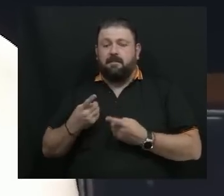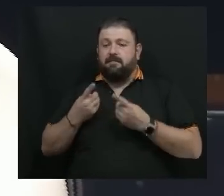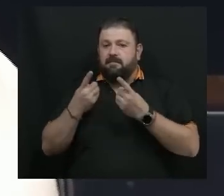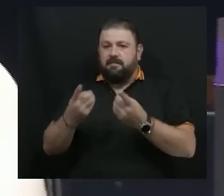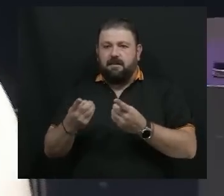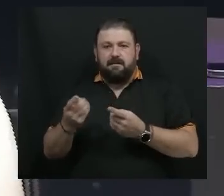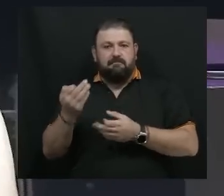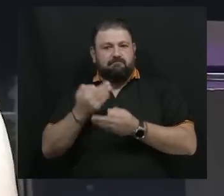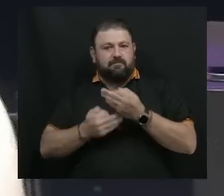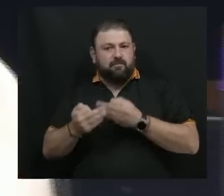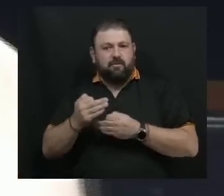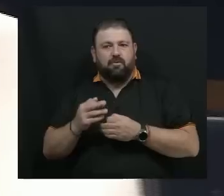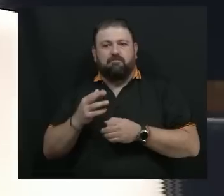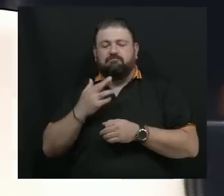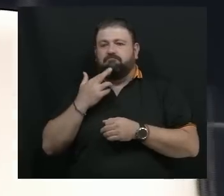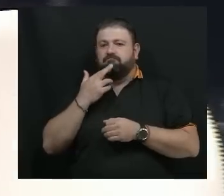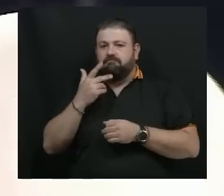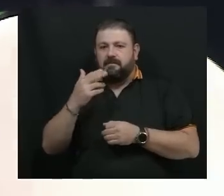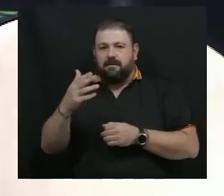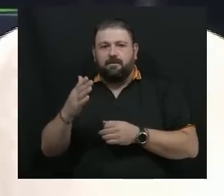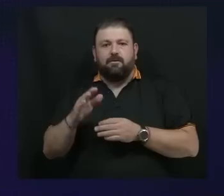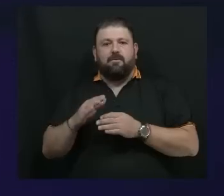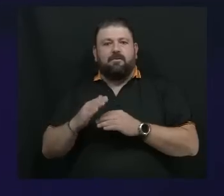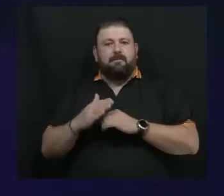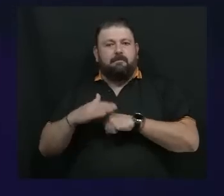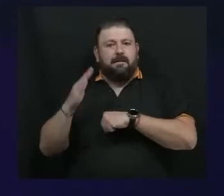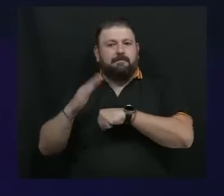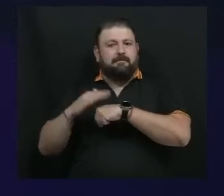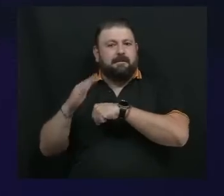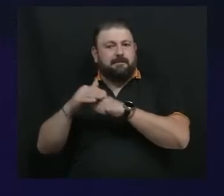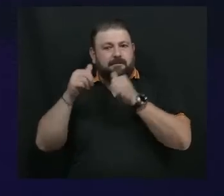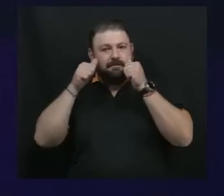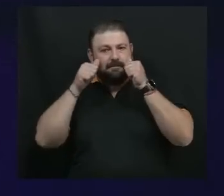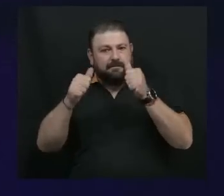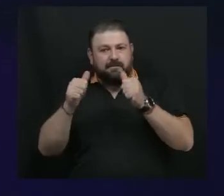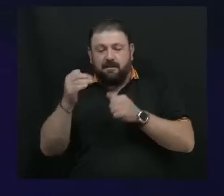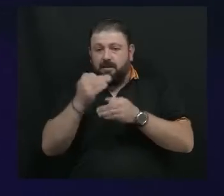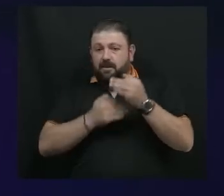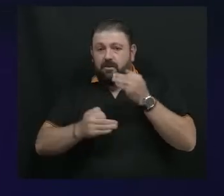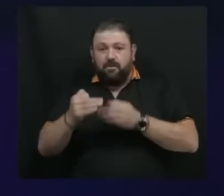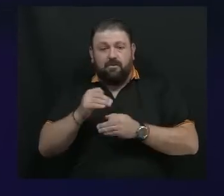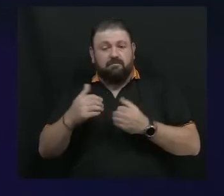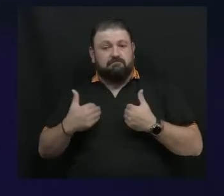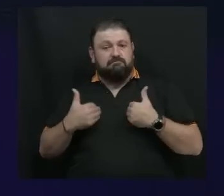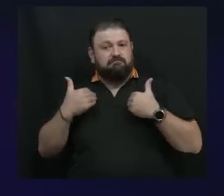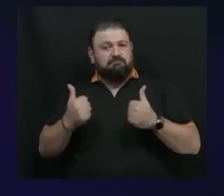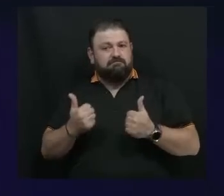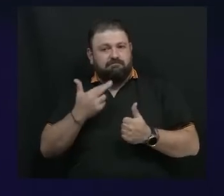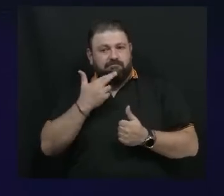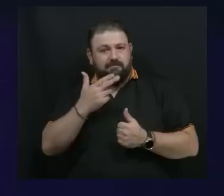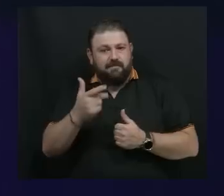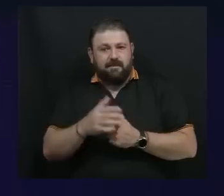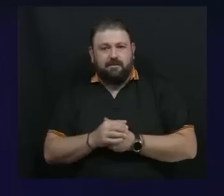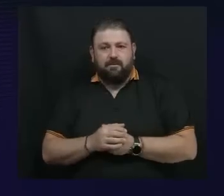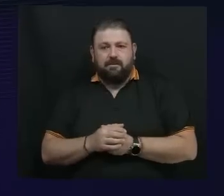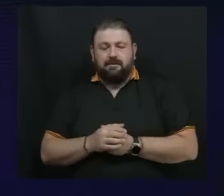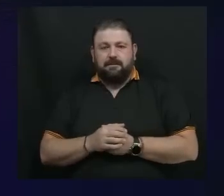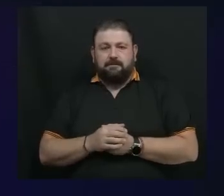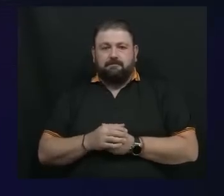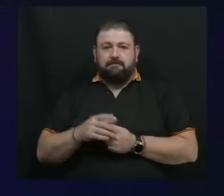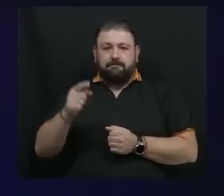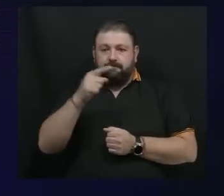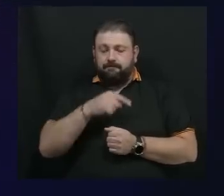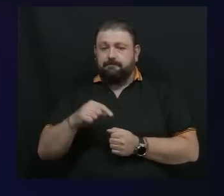mental, mayor recordación, mayor concentración, mayor capacidad de entendimiento. ¿No han visto que hay gente,